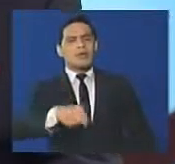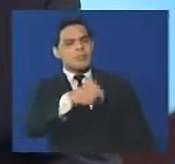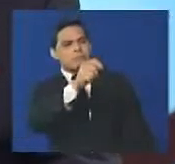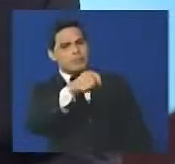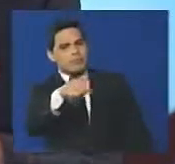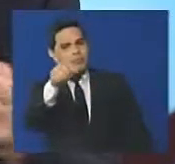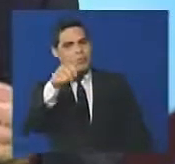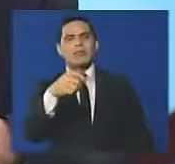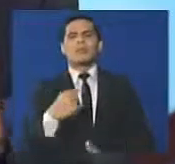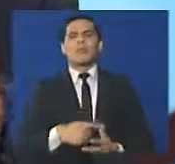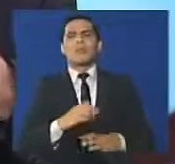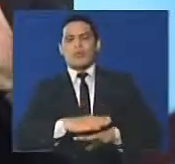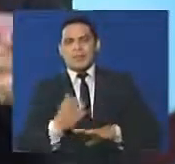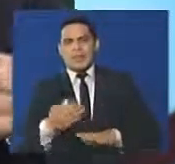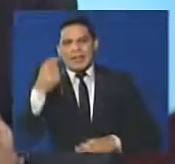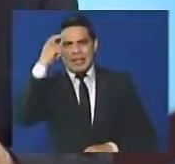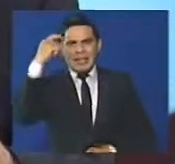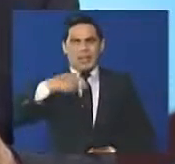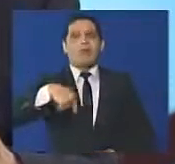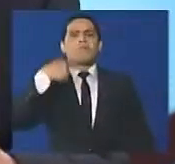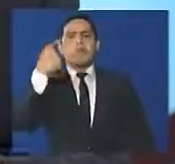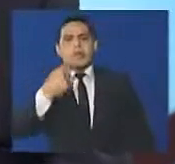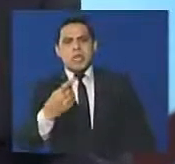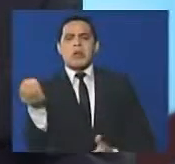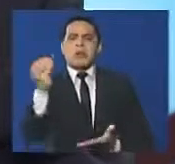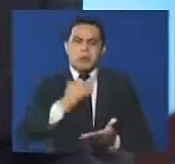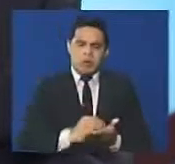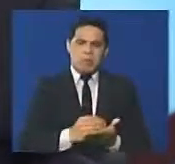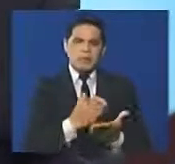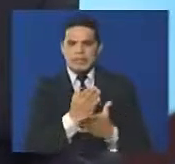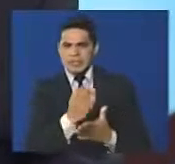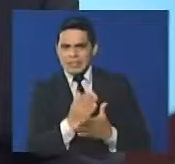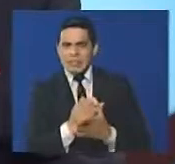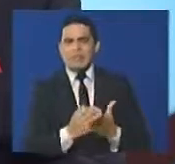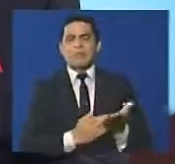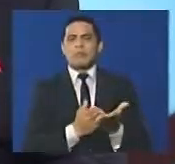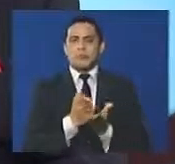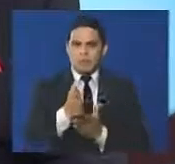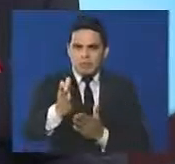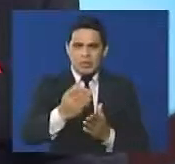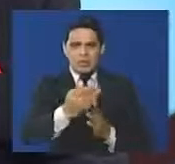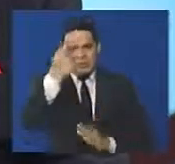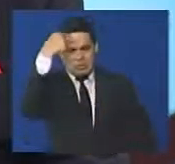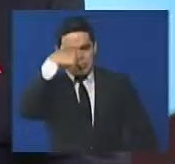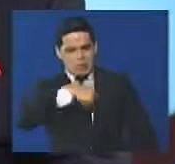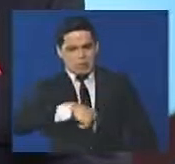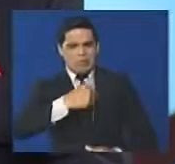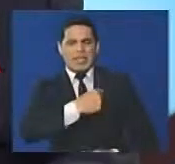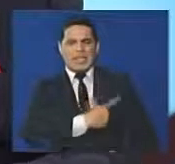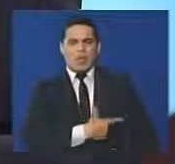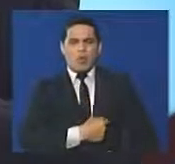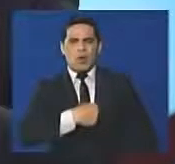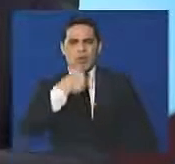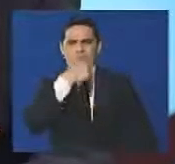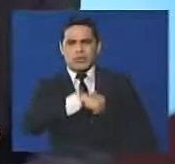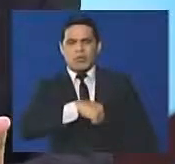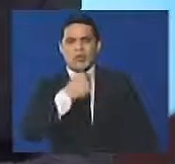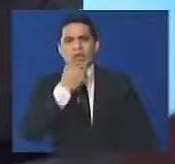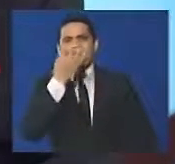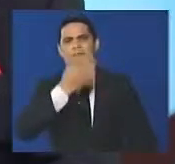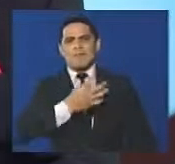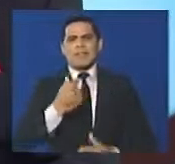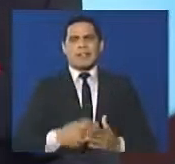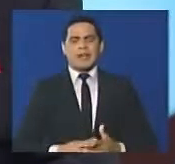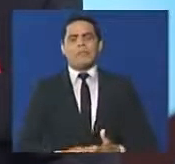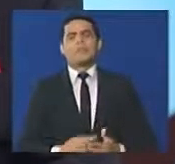orquesta. Porque dándole hoy, dándole mañana, uno lleva eso en la sangre y por supuesto uno aprendió